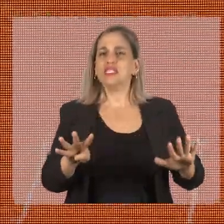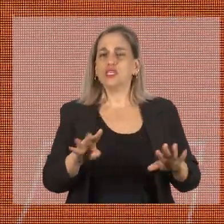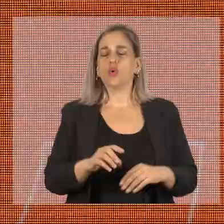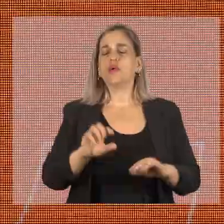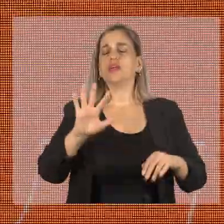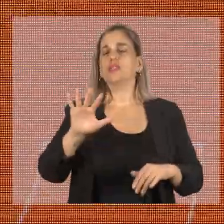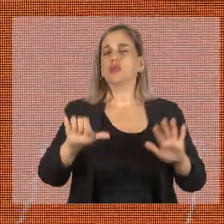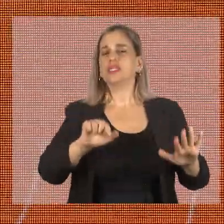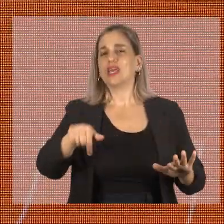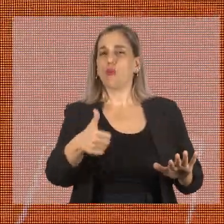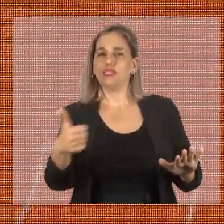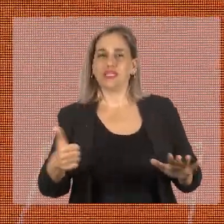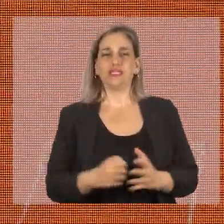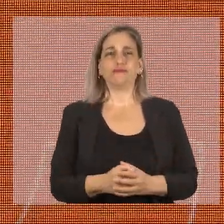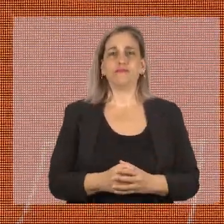era el